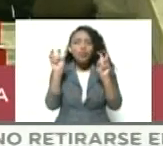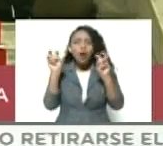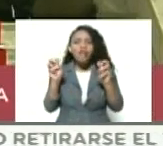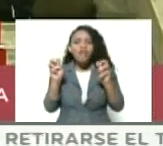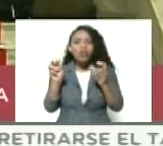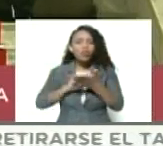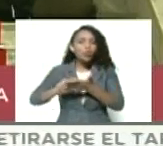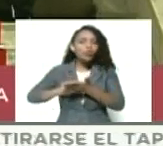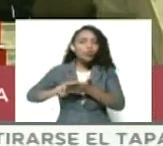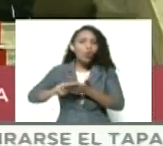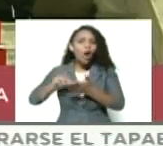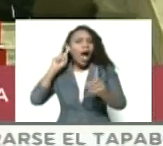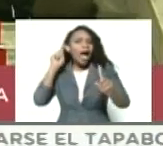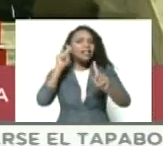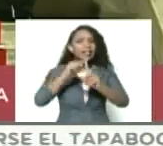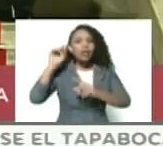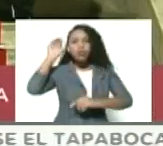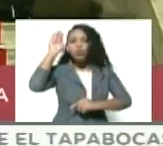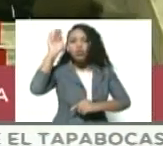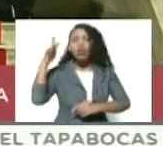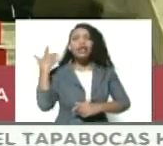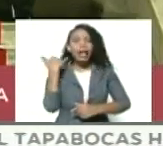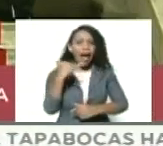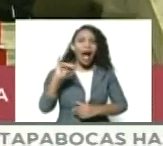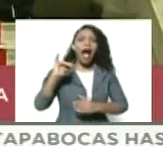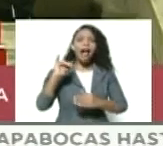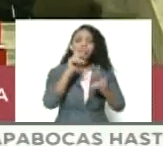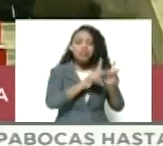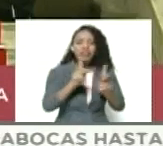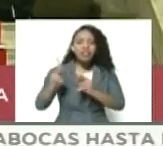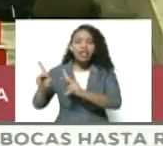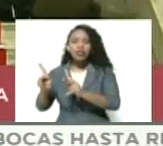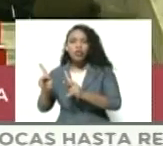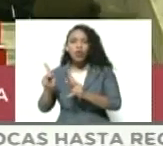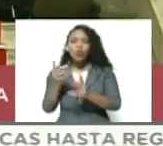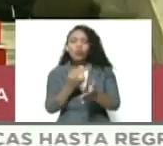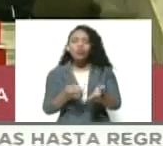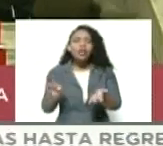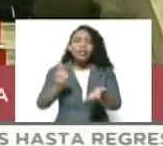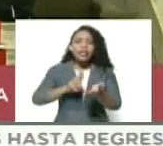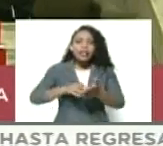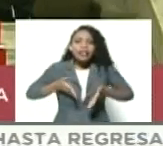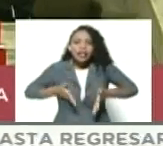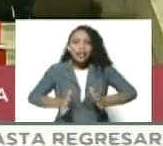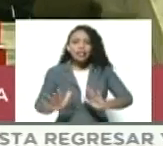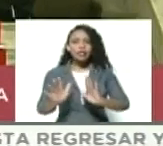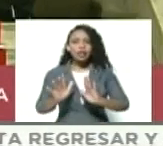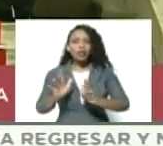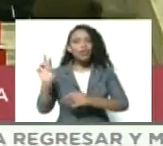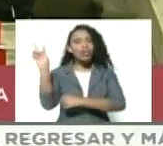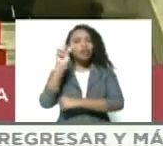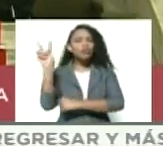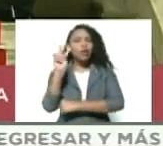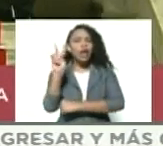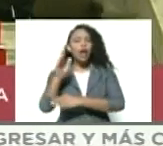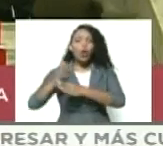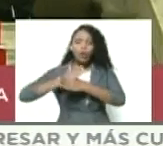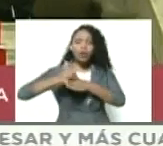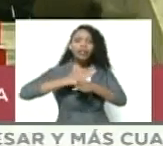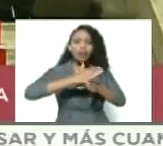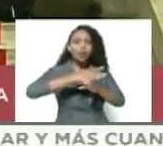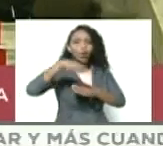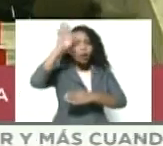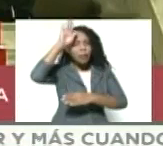hacia el destino que tiene planteado, un renacimiento de Venezuela. Compartimos con el Papa